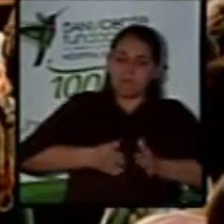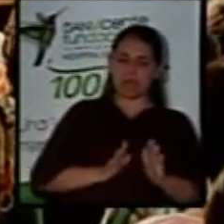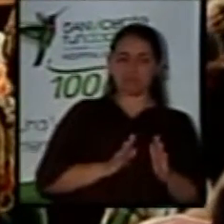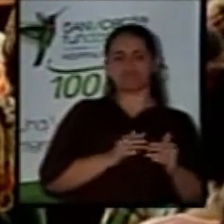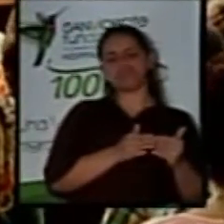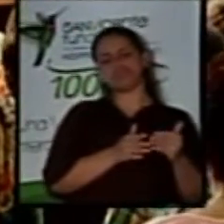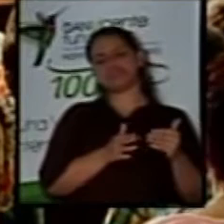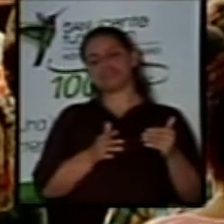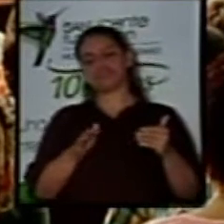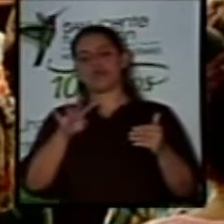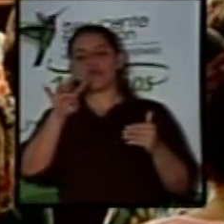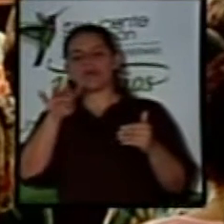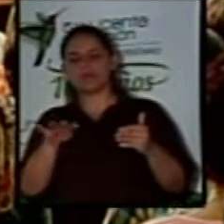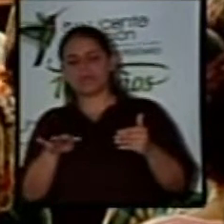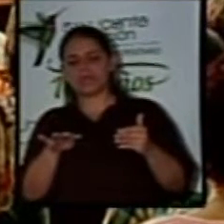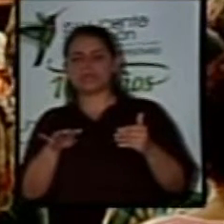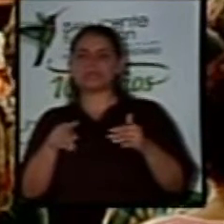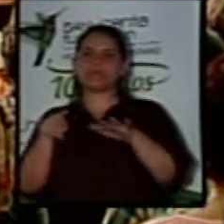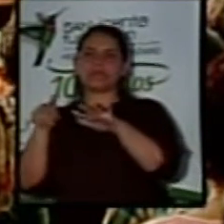de la gestación.